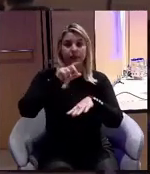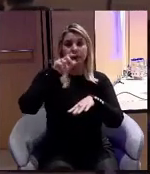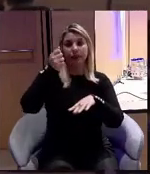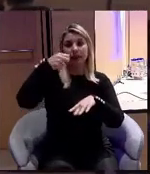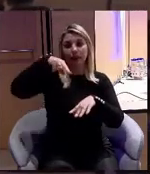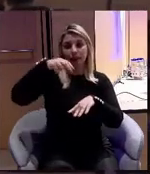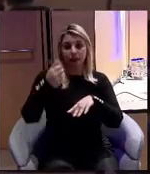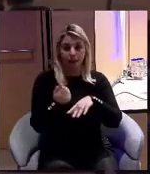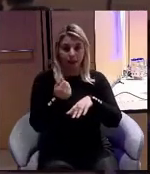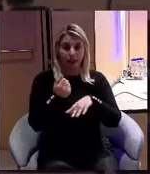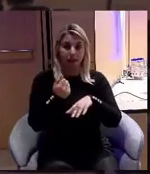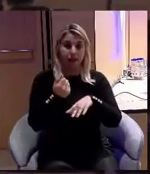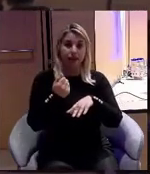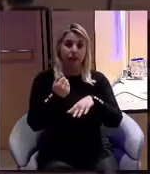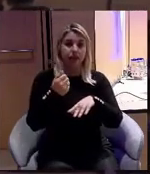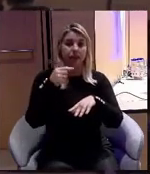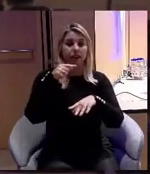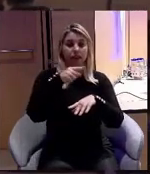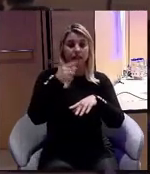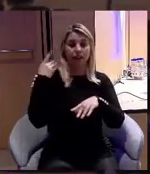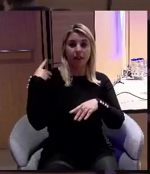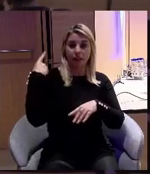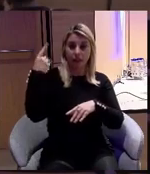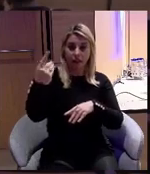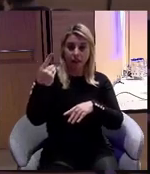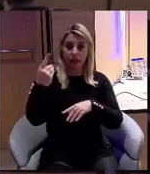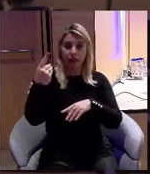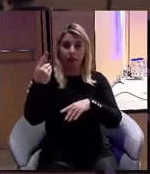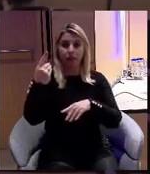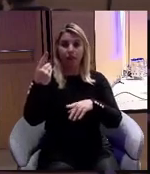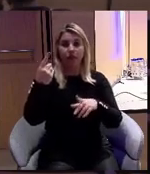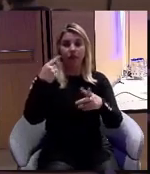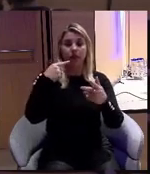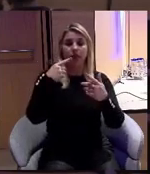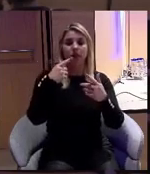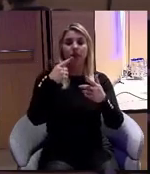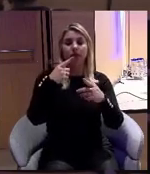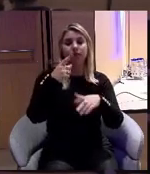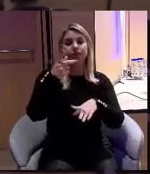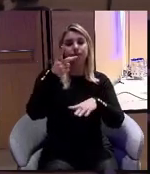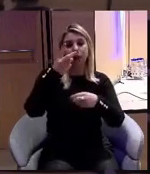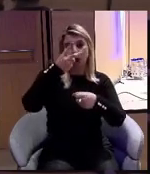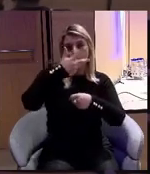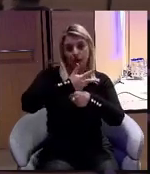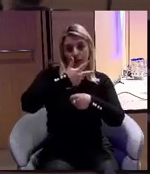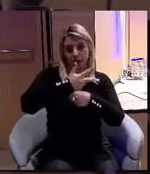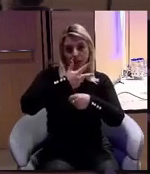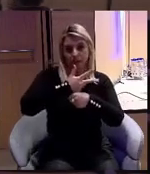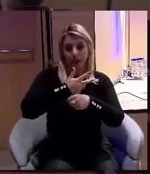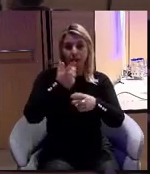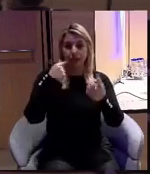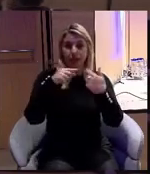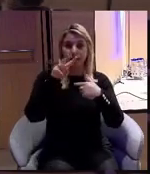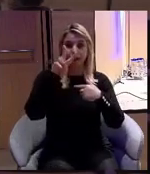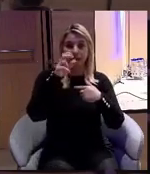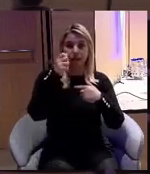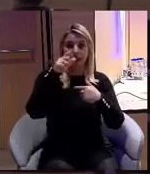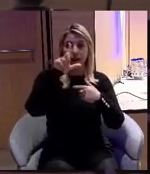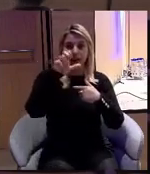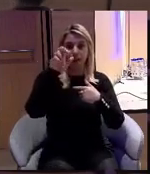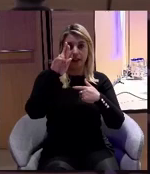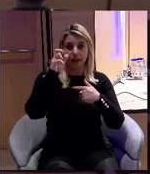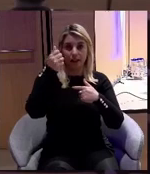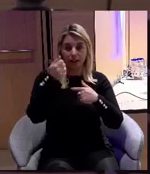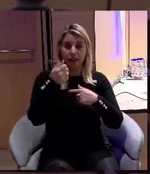alpirez que es directora de ojo con mi pisto de Guatemala Valeria liani que es